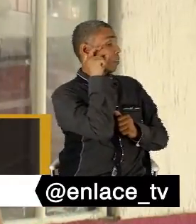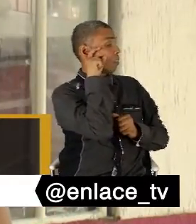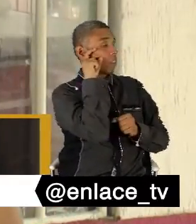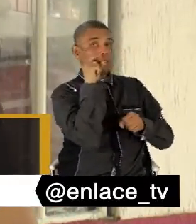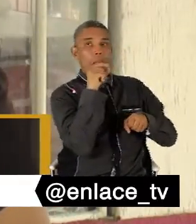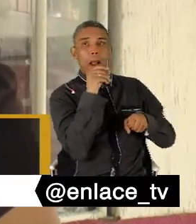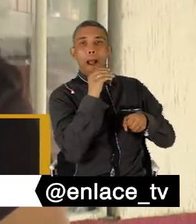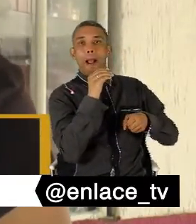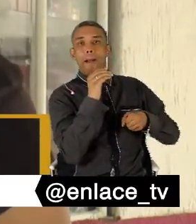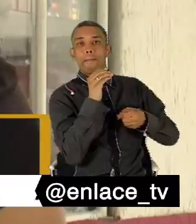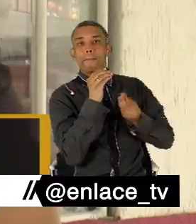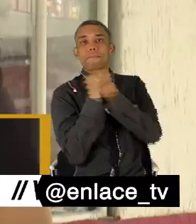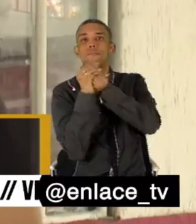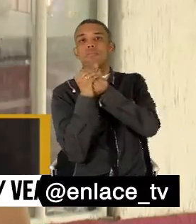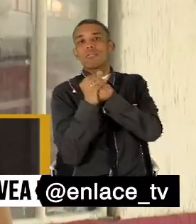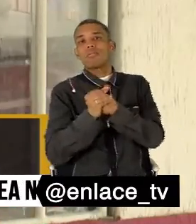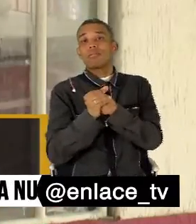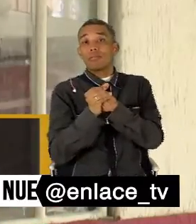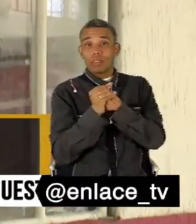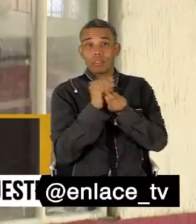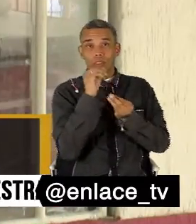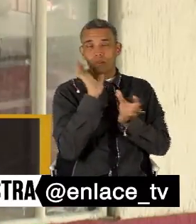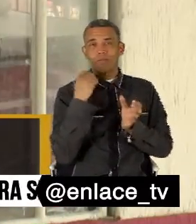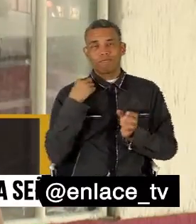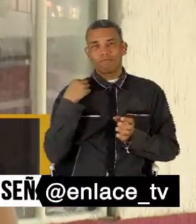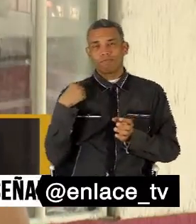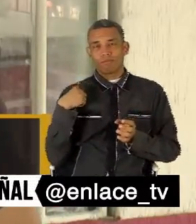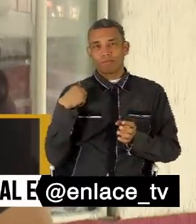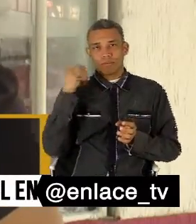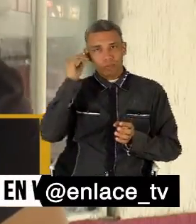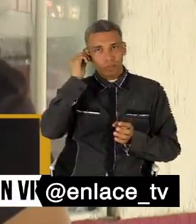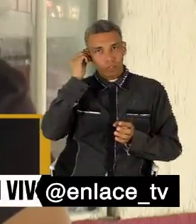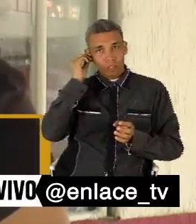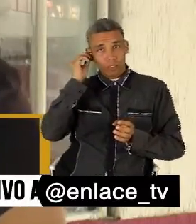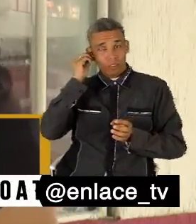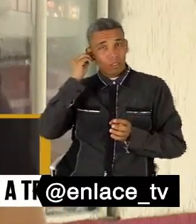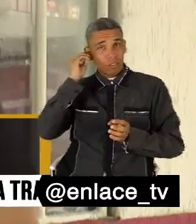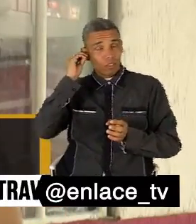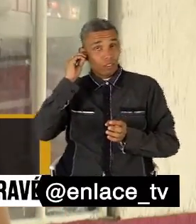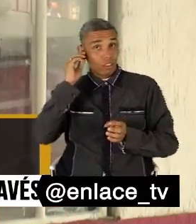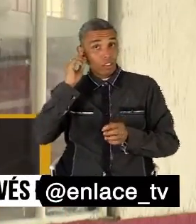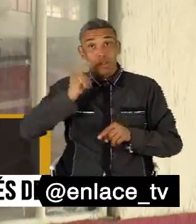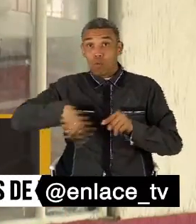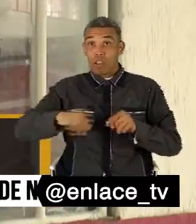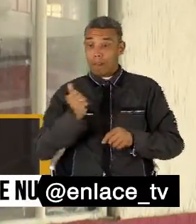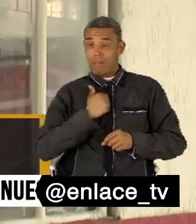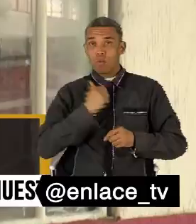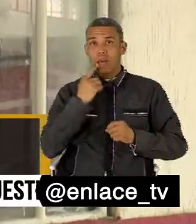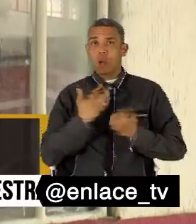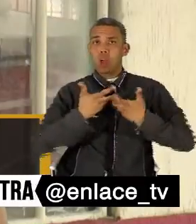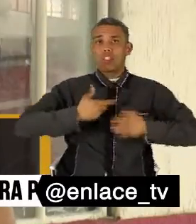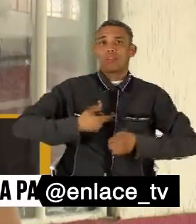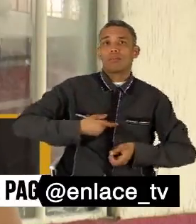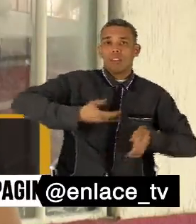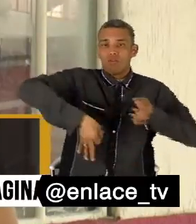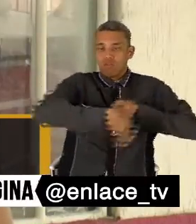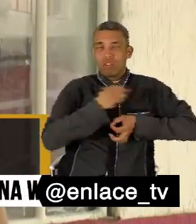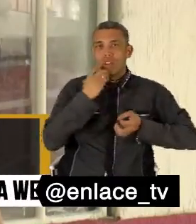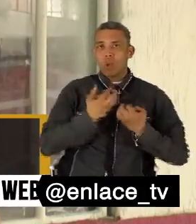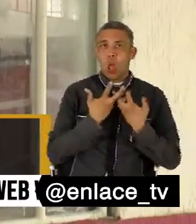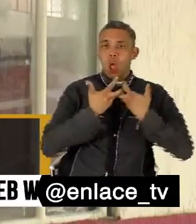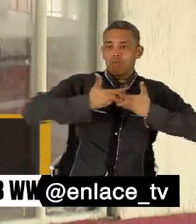necesita, es urgente. Él respira por un medio de un ventilador y por sí solo no puede respirar, se